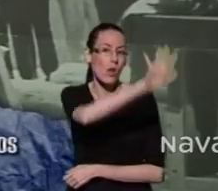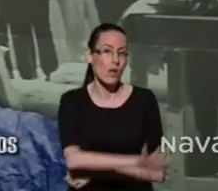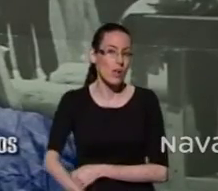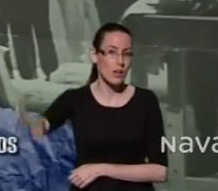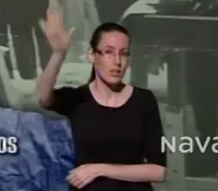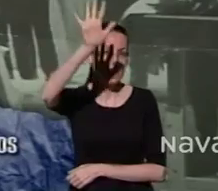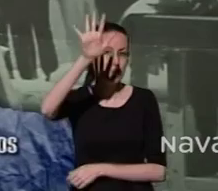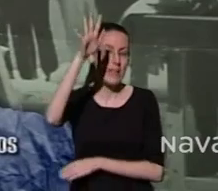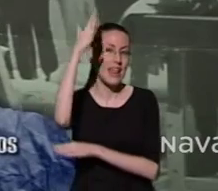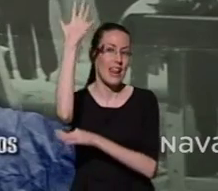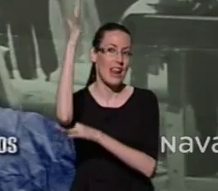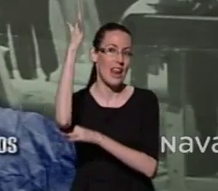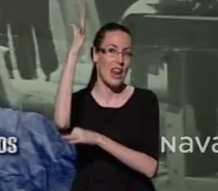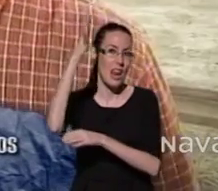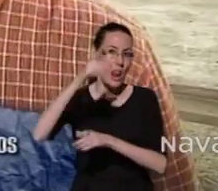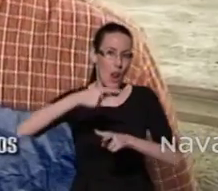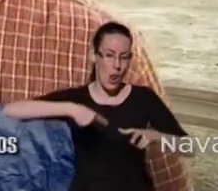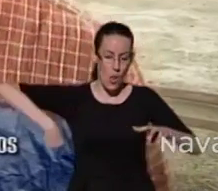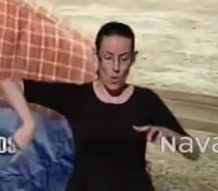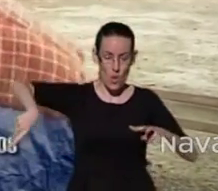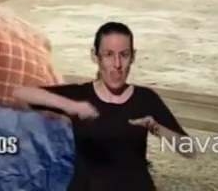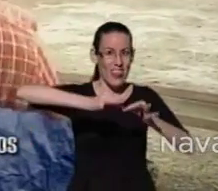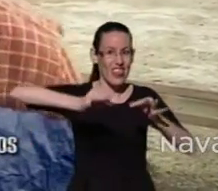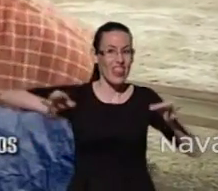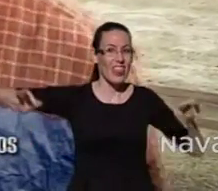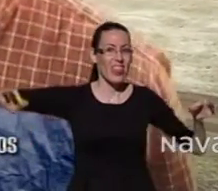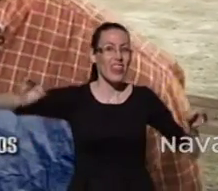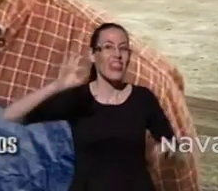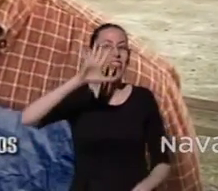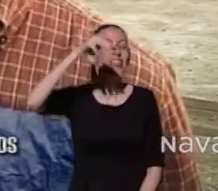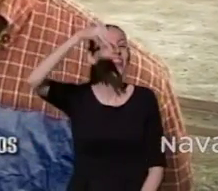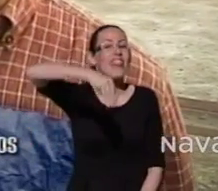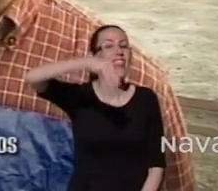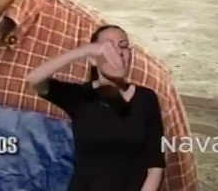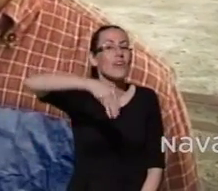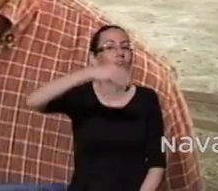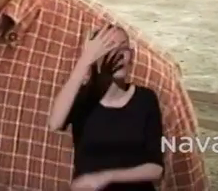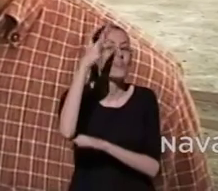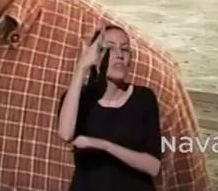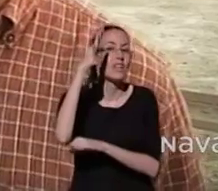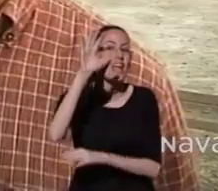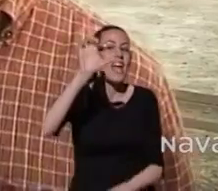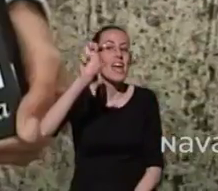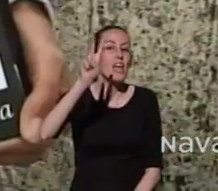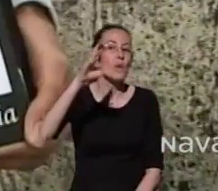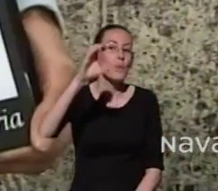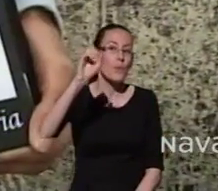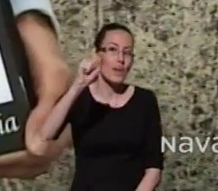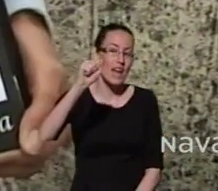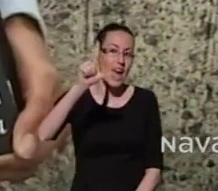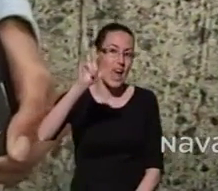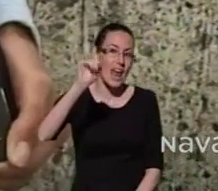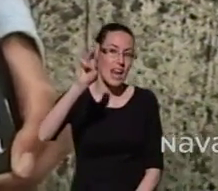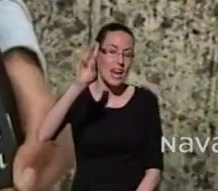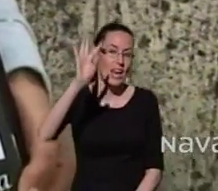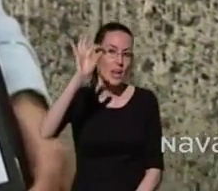metros de circunferencia. Era un eucalipto de hace 50 años que está seco, y